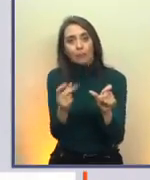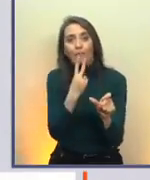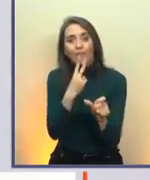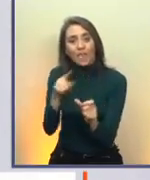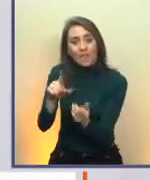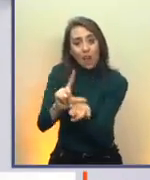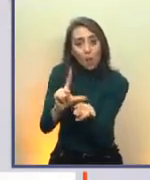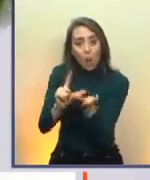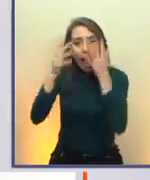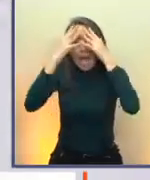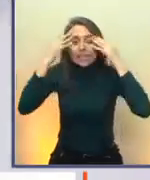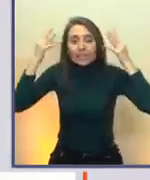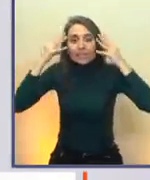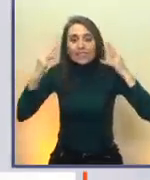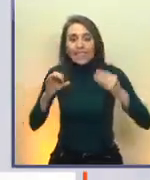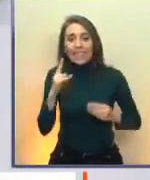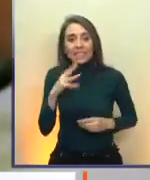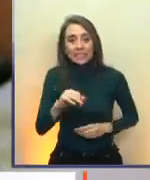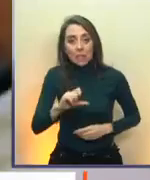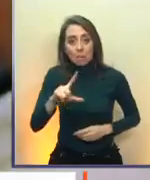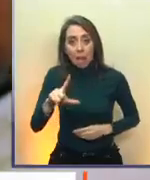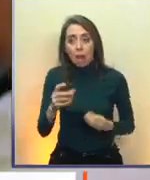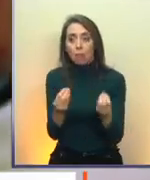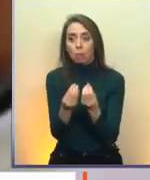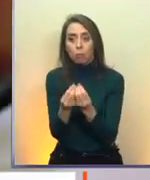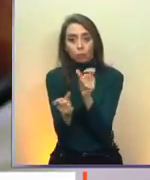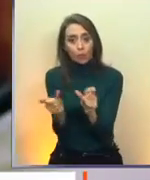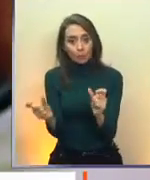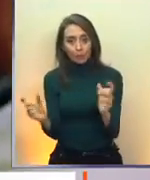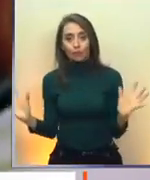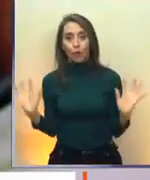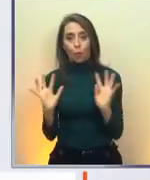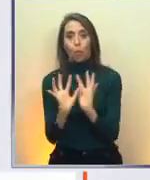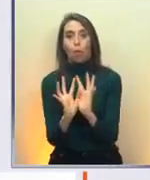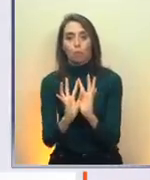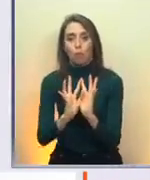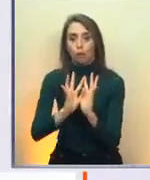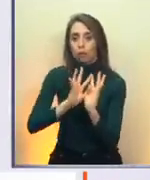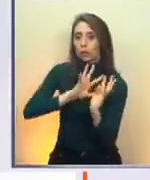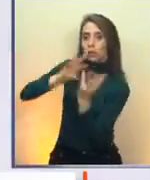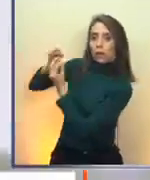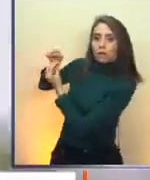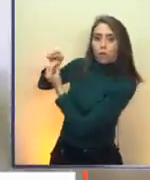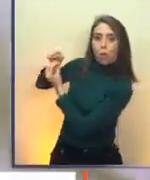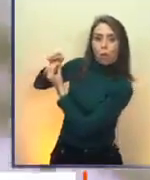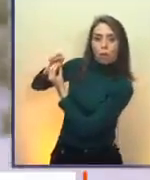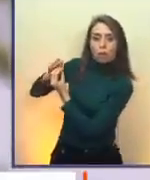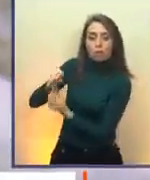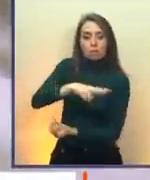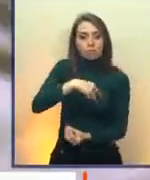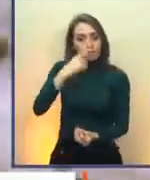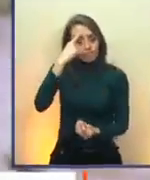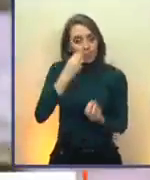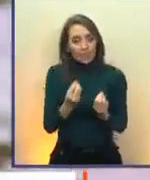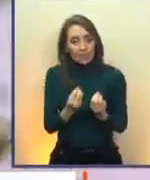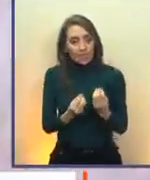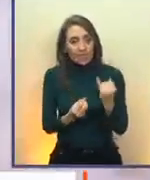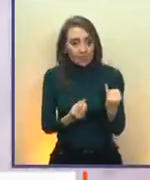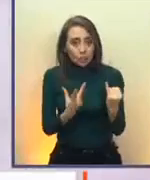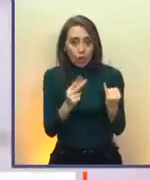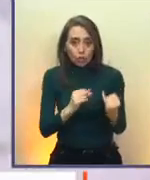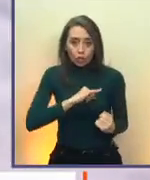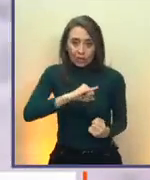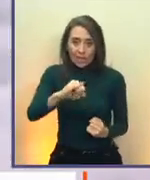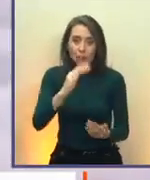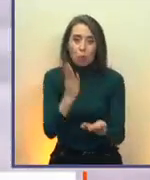manera. La deserción de parte importante del equipo obligó a los expedicionarios a replantearse la continuidad de la campaña hacia el